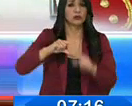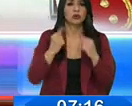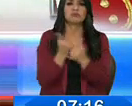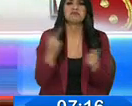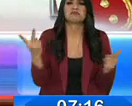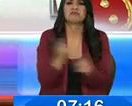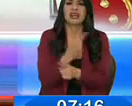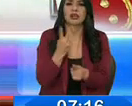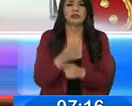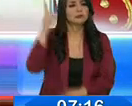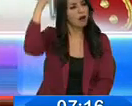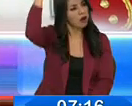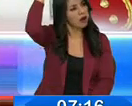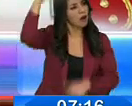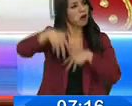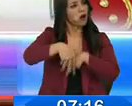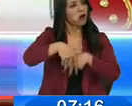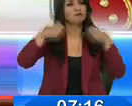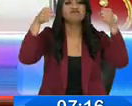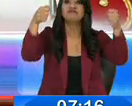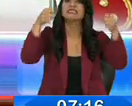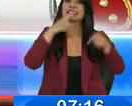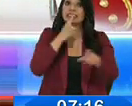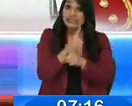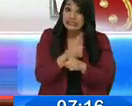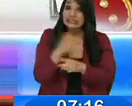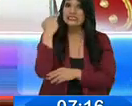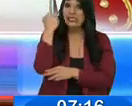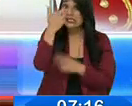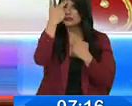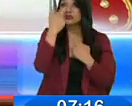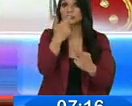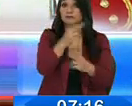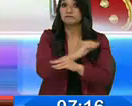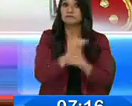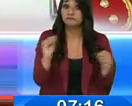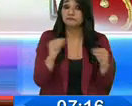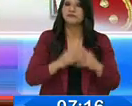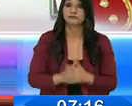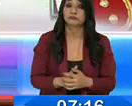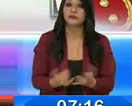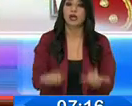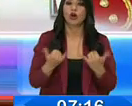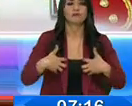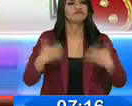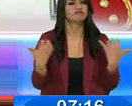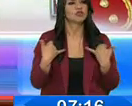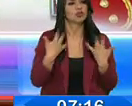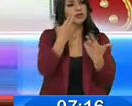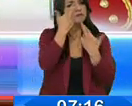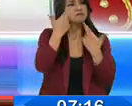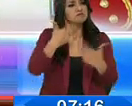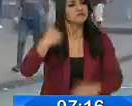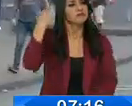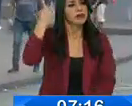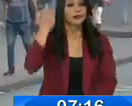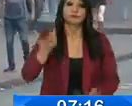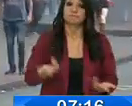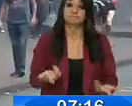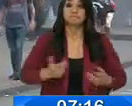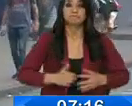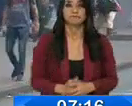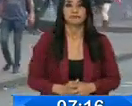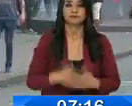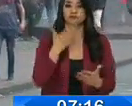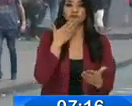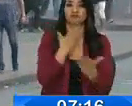de manifestantes que violentaron varios derechos fundamentales y que ahora reclaman los derechos para ellos. Agradeció el